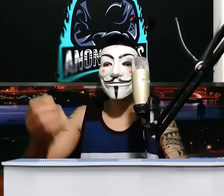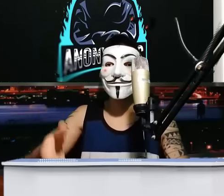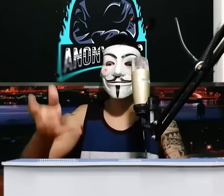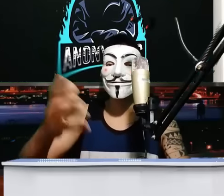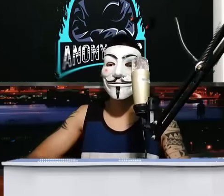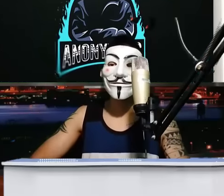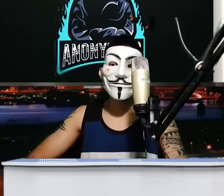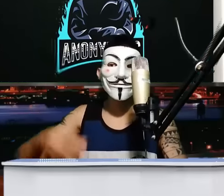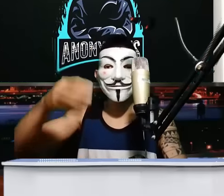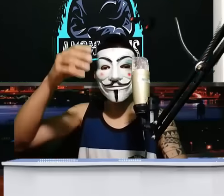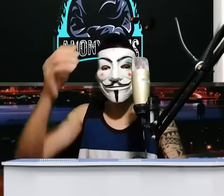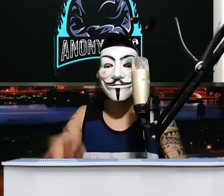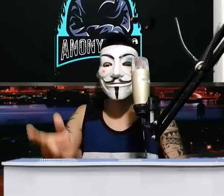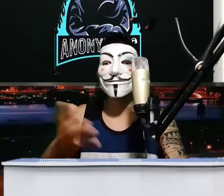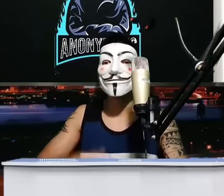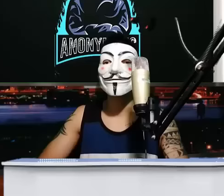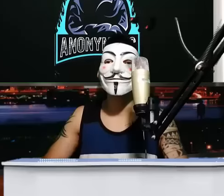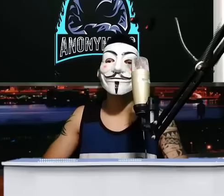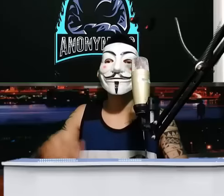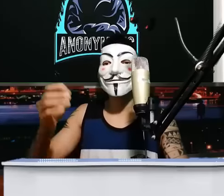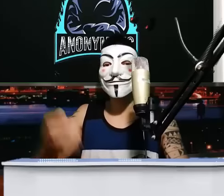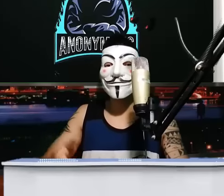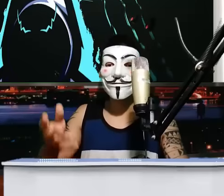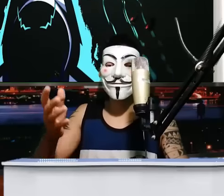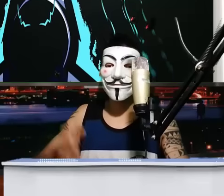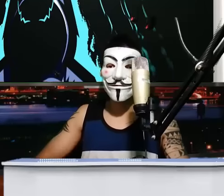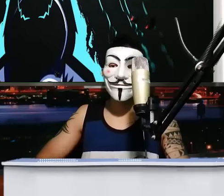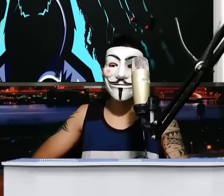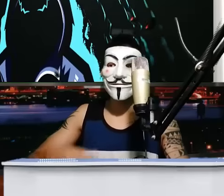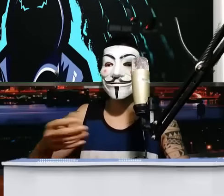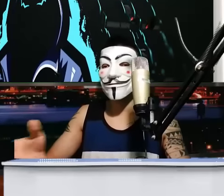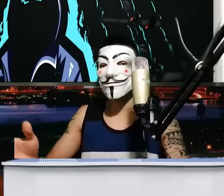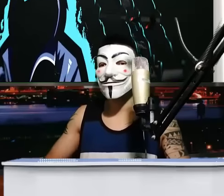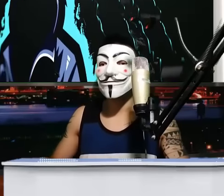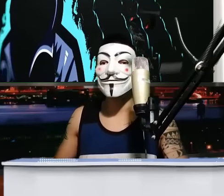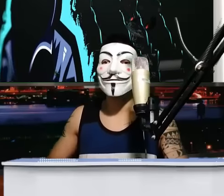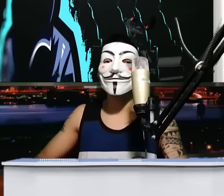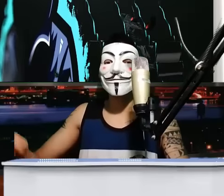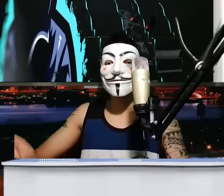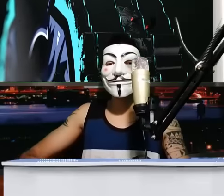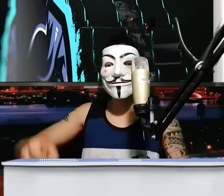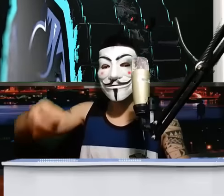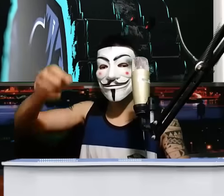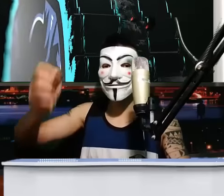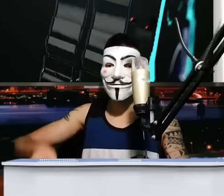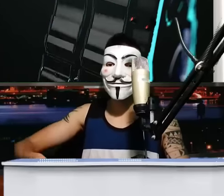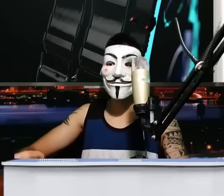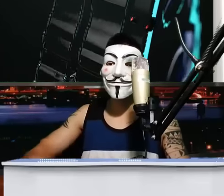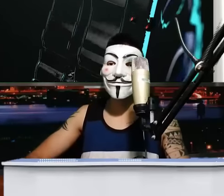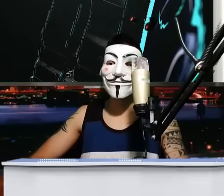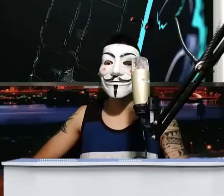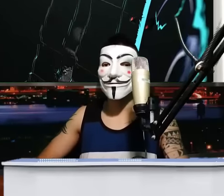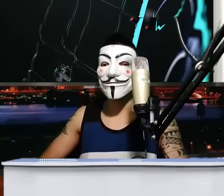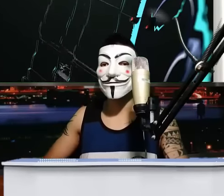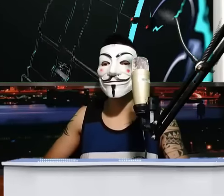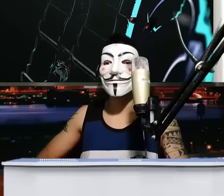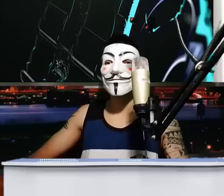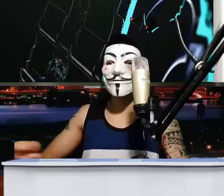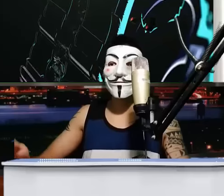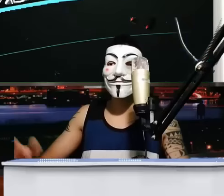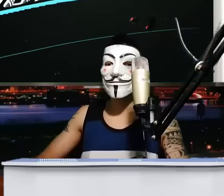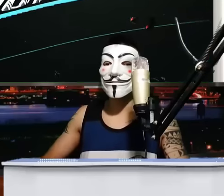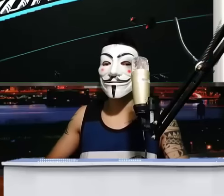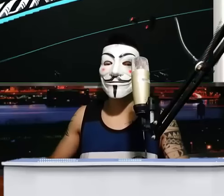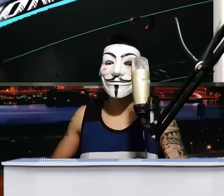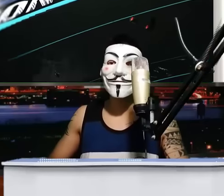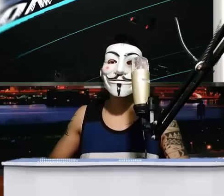esto, simple y sencillamente lo que estamos criticando es que esos majes están llenando la boca de que ellos dejaron construido el país,